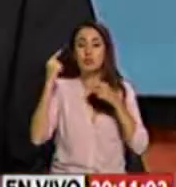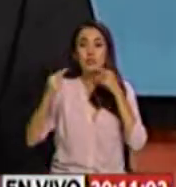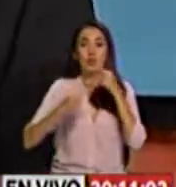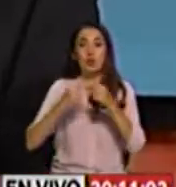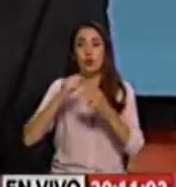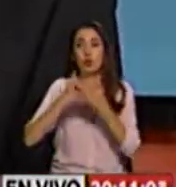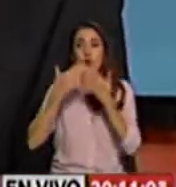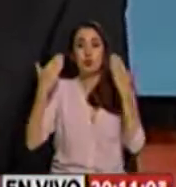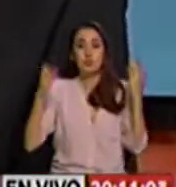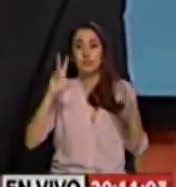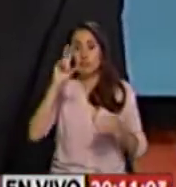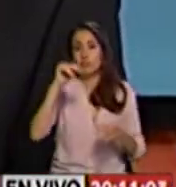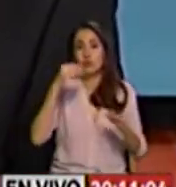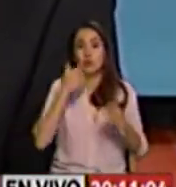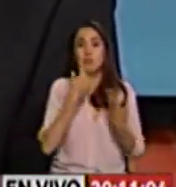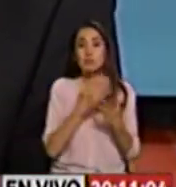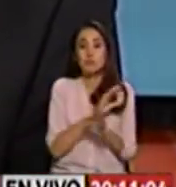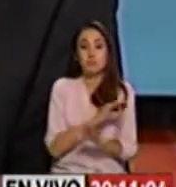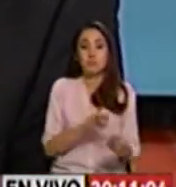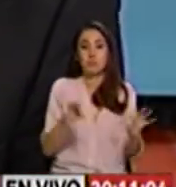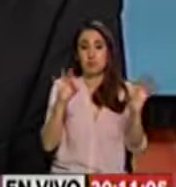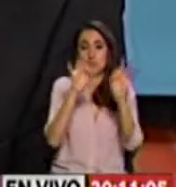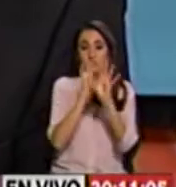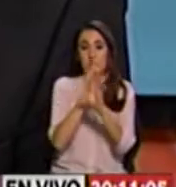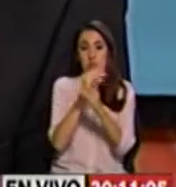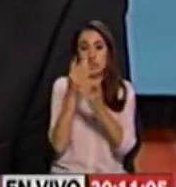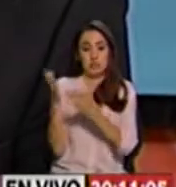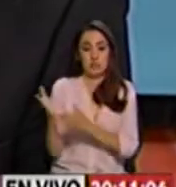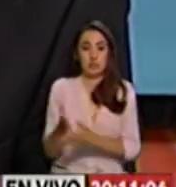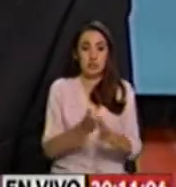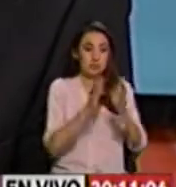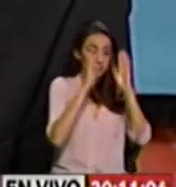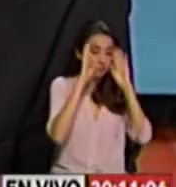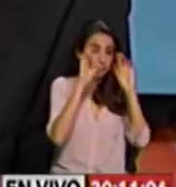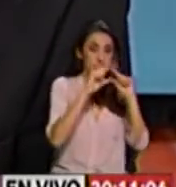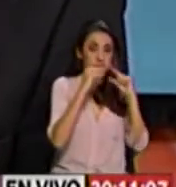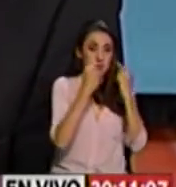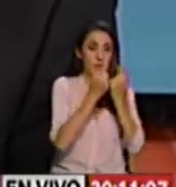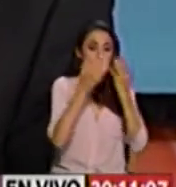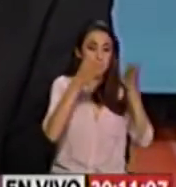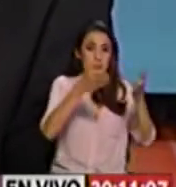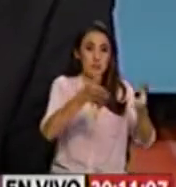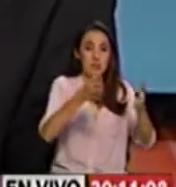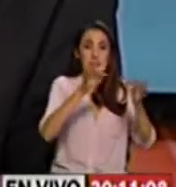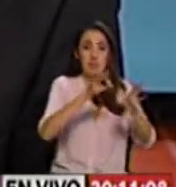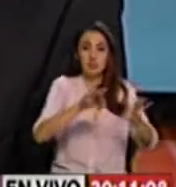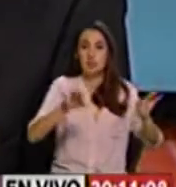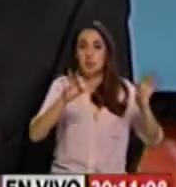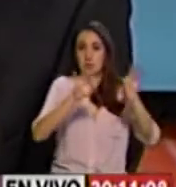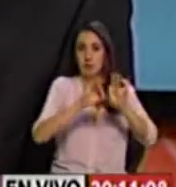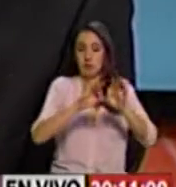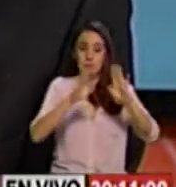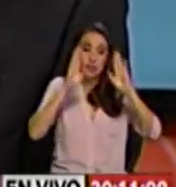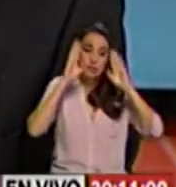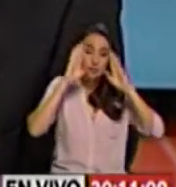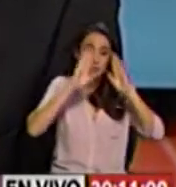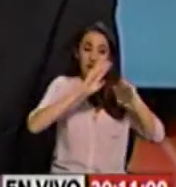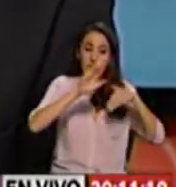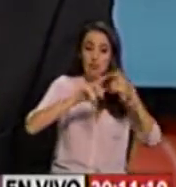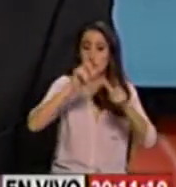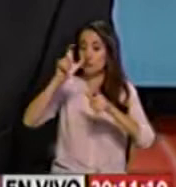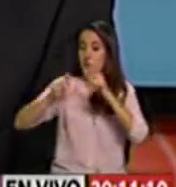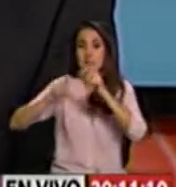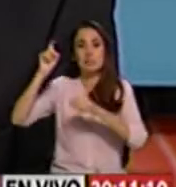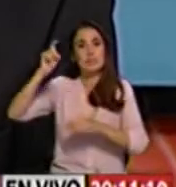pero que se trate de privilegiar a la mayor cantidad de ciudadanos en este país, eso debe contemplar la proforma. De ahí que debemos